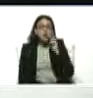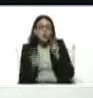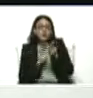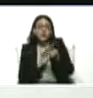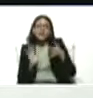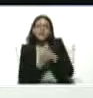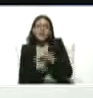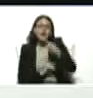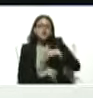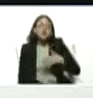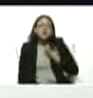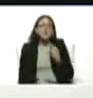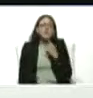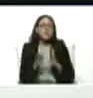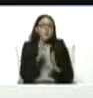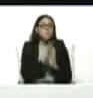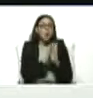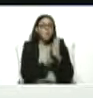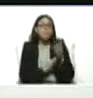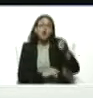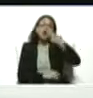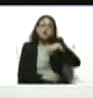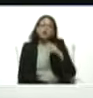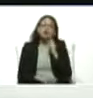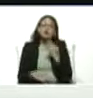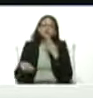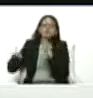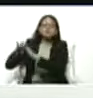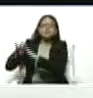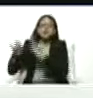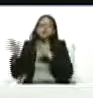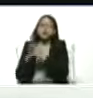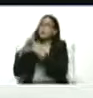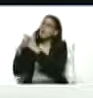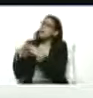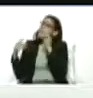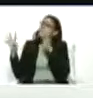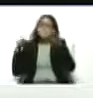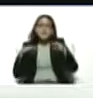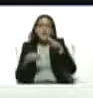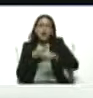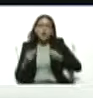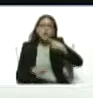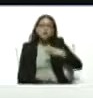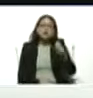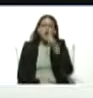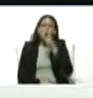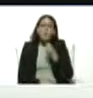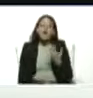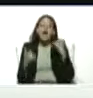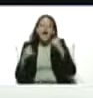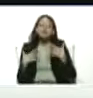cuando nosotros podamos decirle al mercado de Estados Unidos y al mercado de Europa: ¿quieres tener salud?